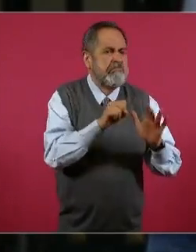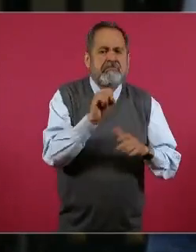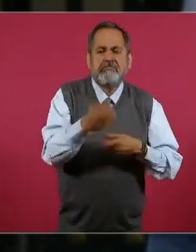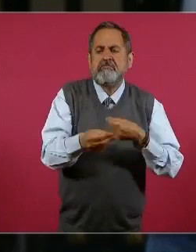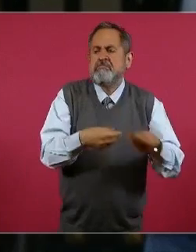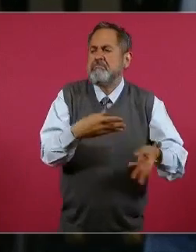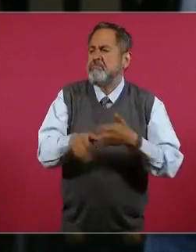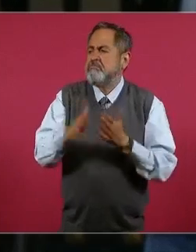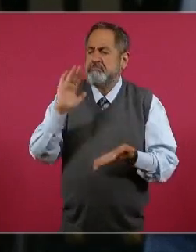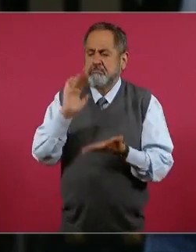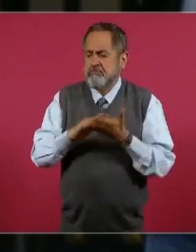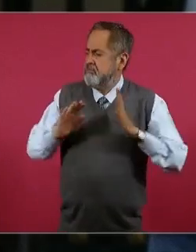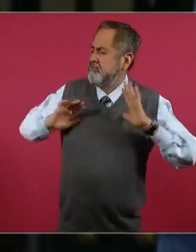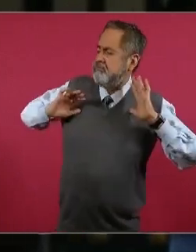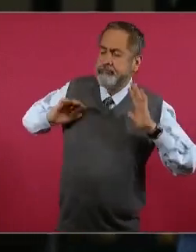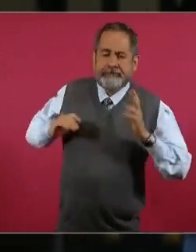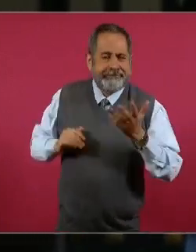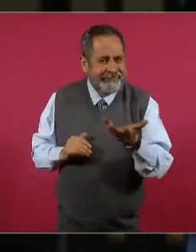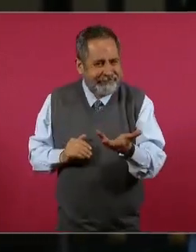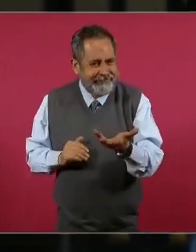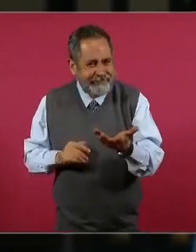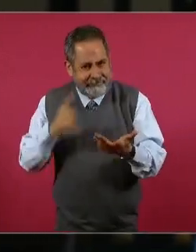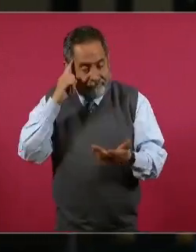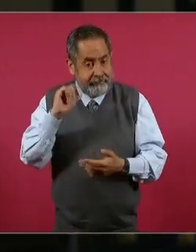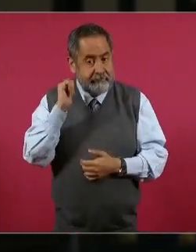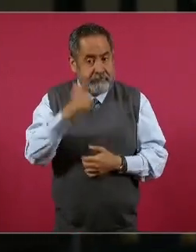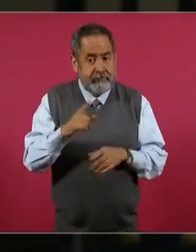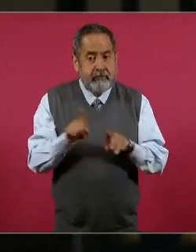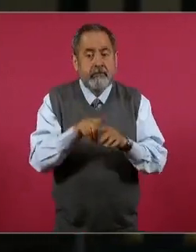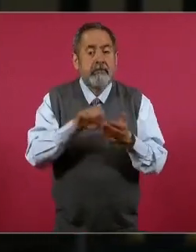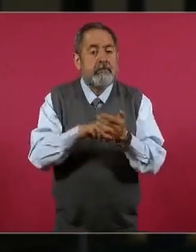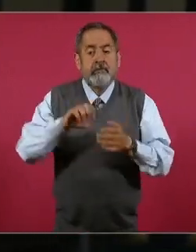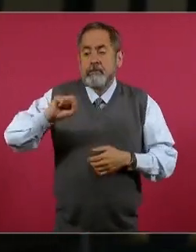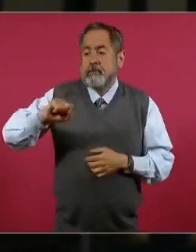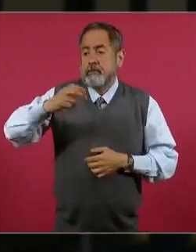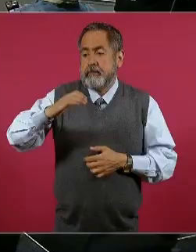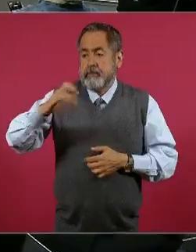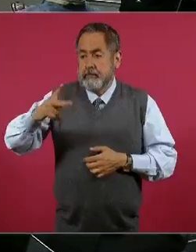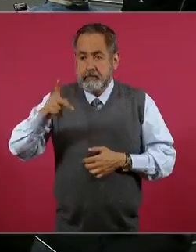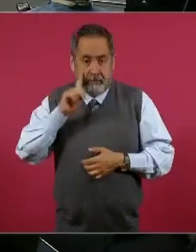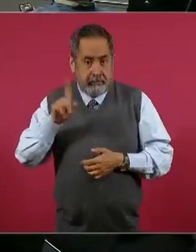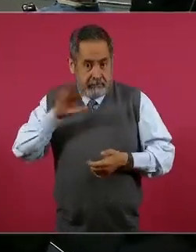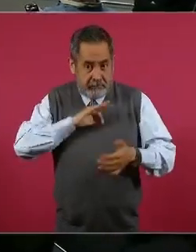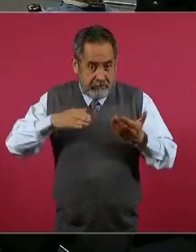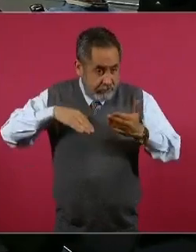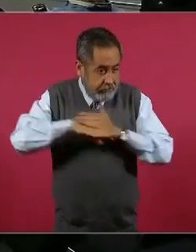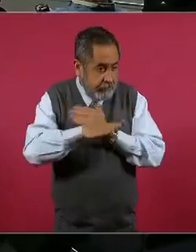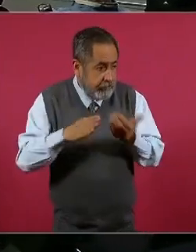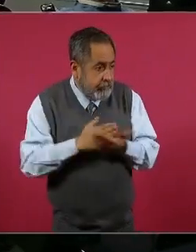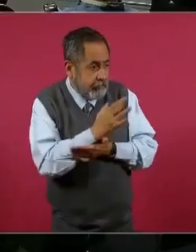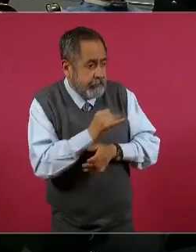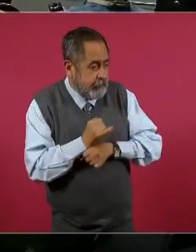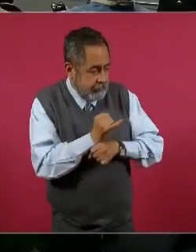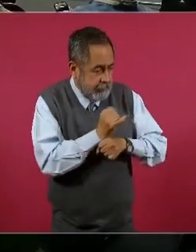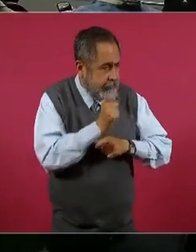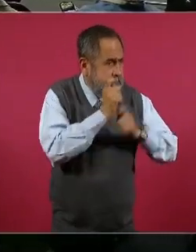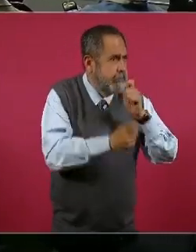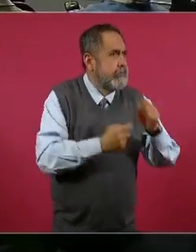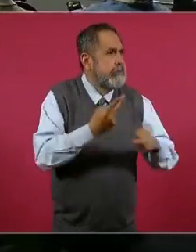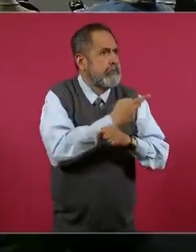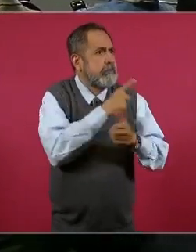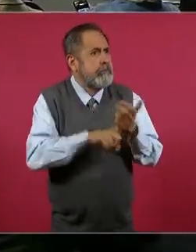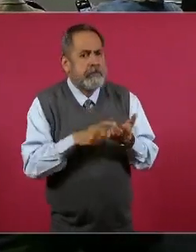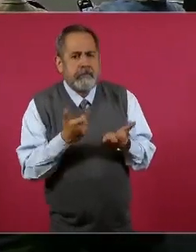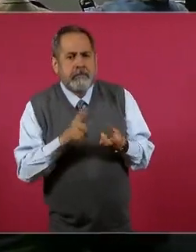en todo caso si alguna dependencia, como en este caso Hacienda, debería hacer alguna fiscalización referente a esta